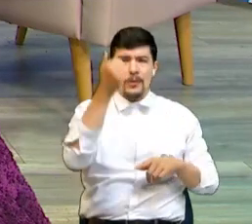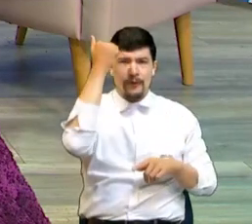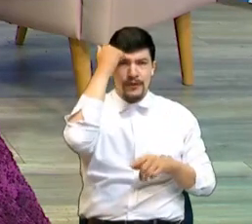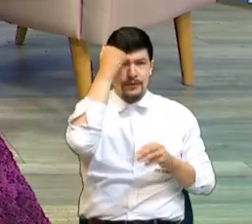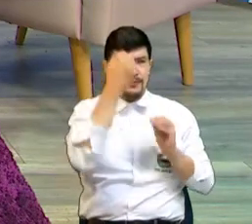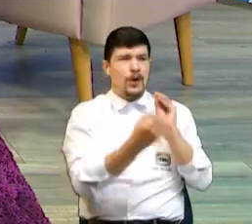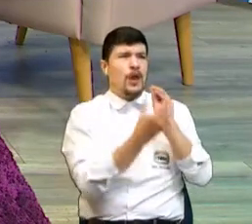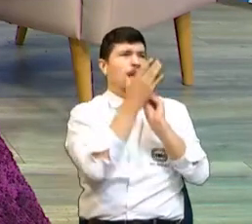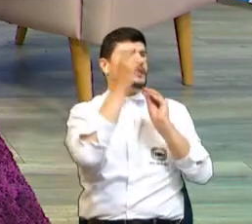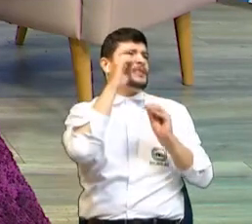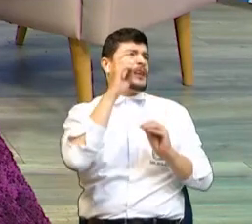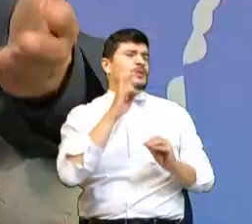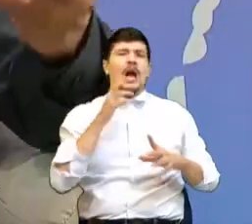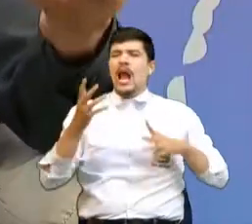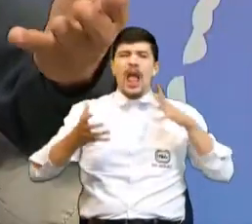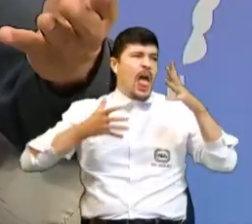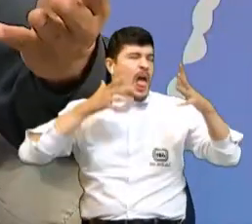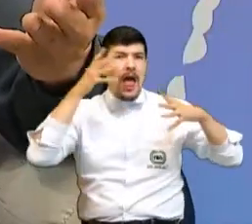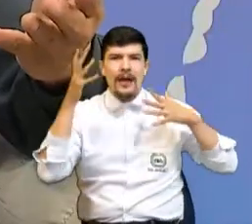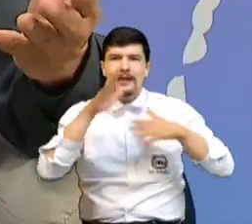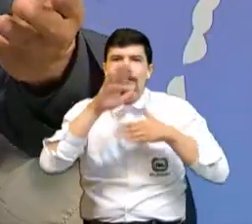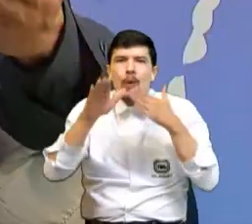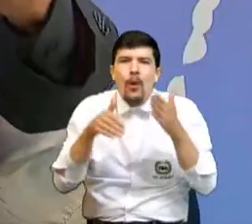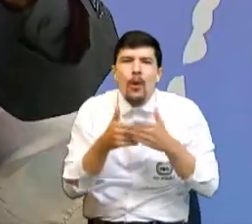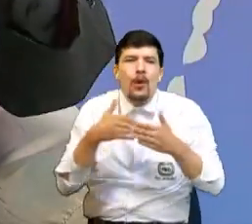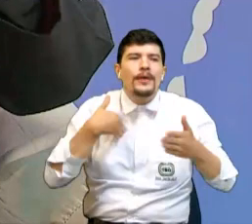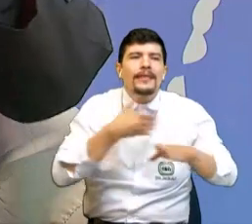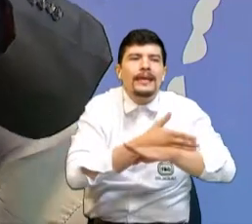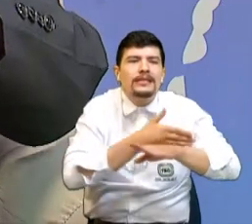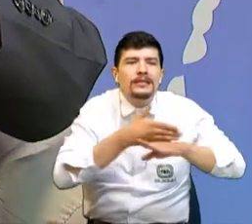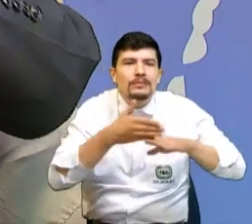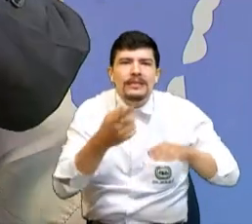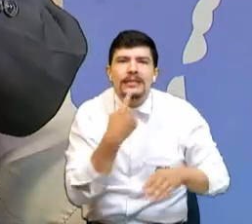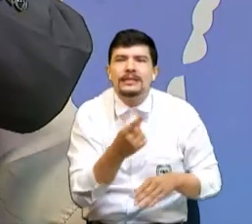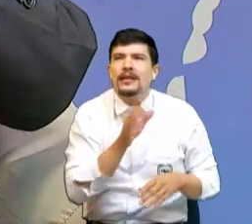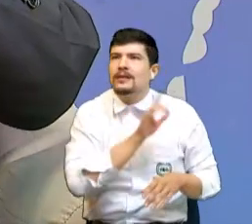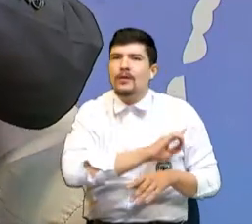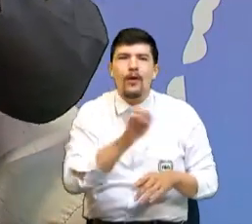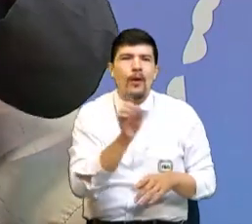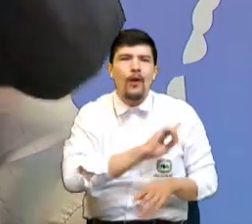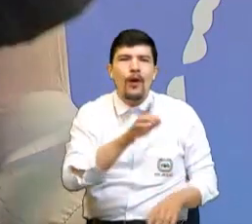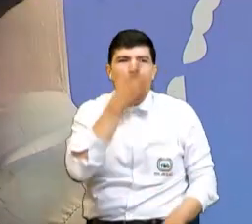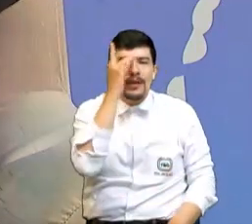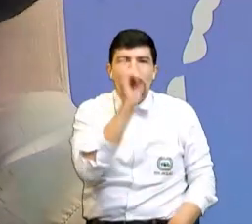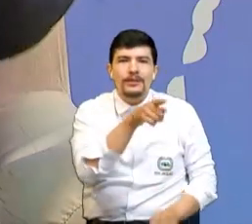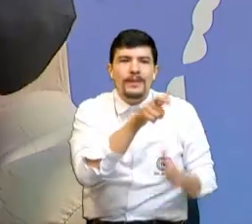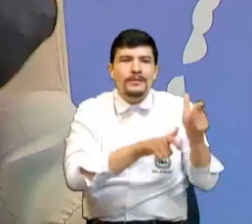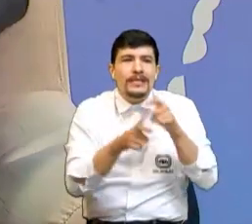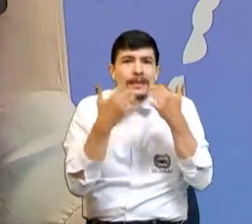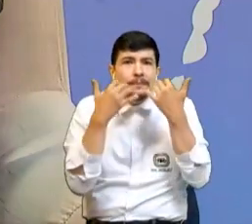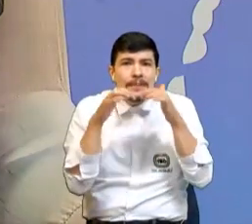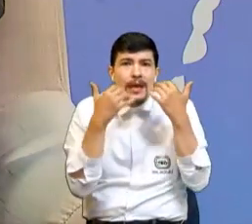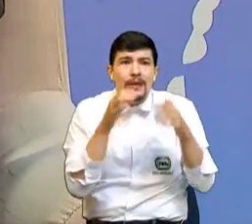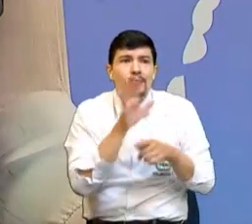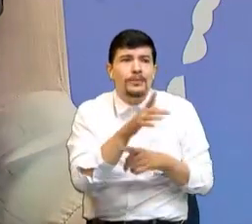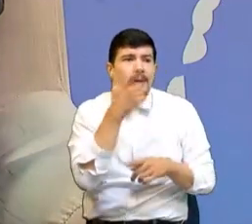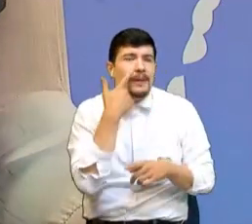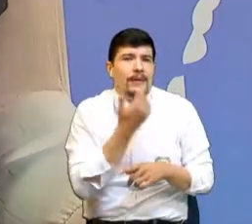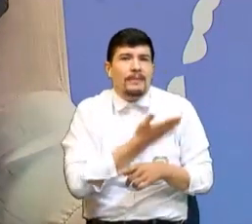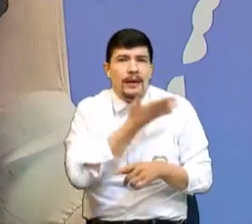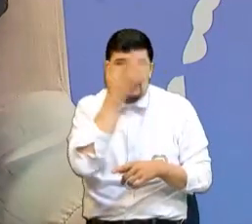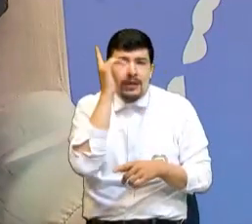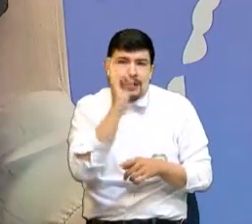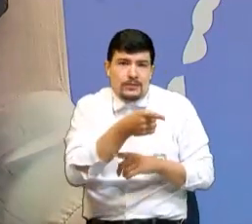abusadas sexualmente, y todo concluyó a que era el temor que ellas sentían hacia los padres por el hecho de haberse